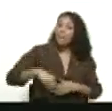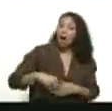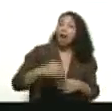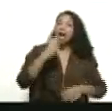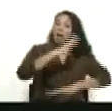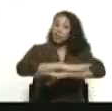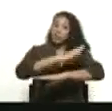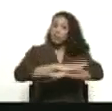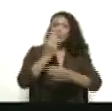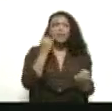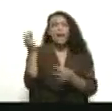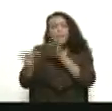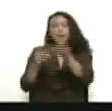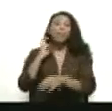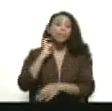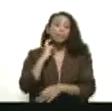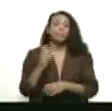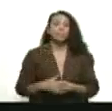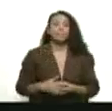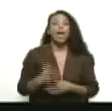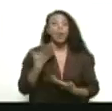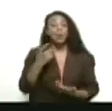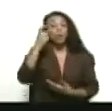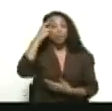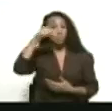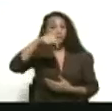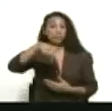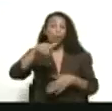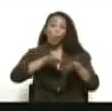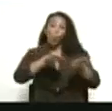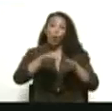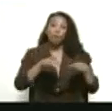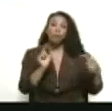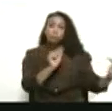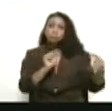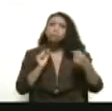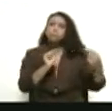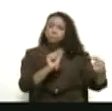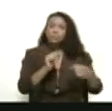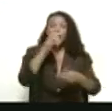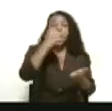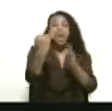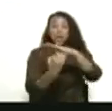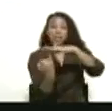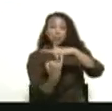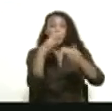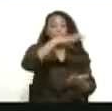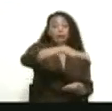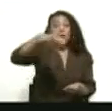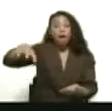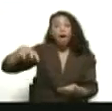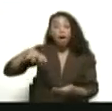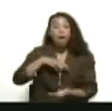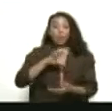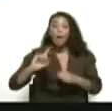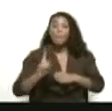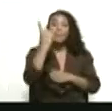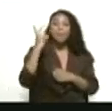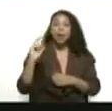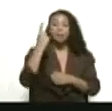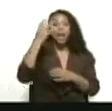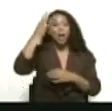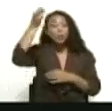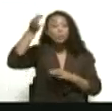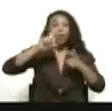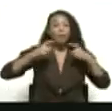acciones concretas? Bueno, hemos tenido un fructífero debate con las instituciones del Estado venezolano. Esta primera plenaria del